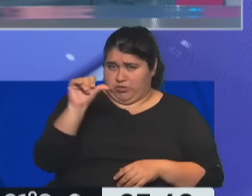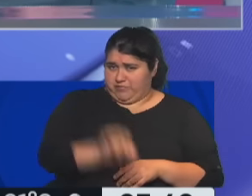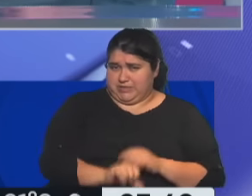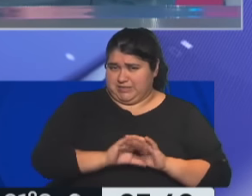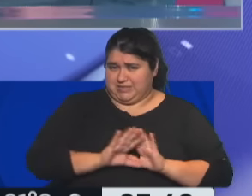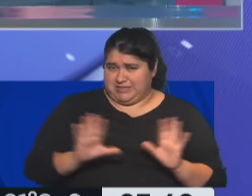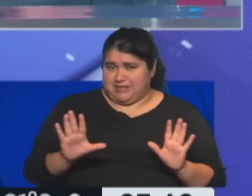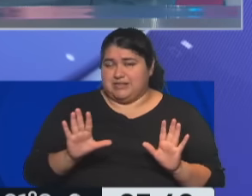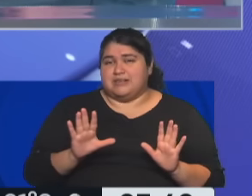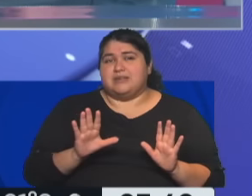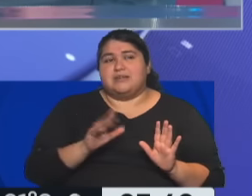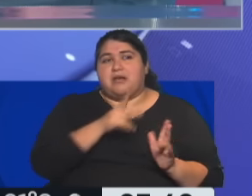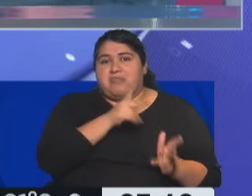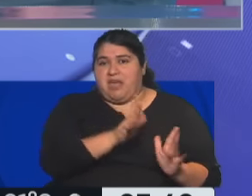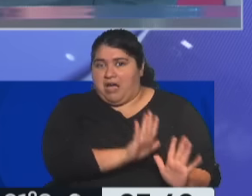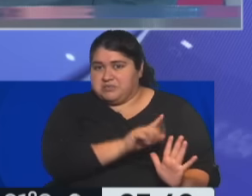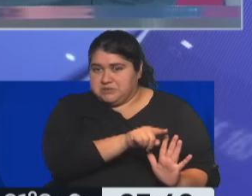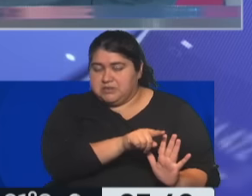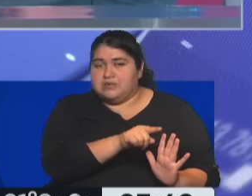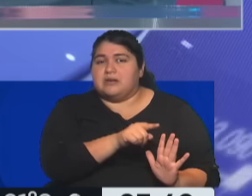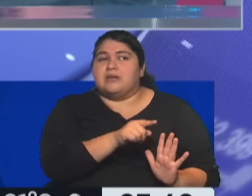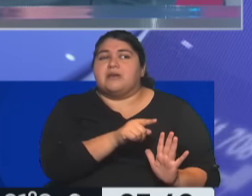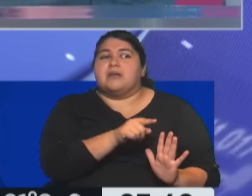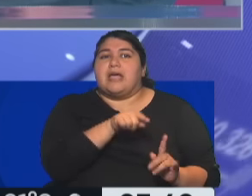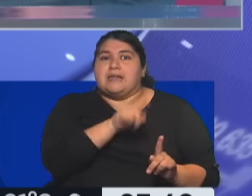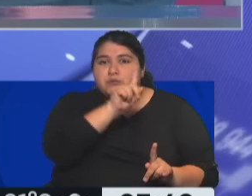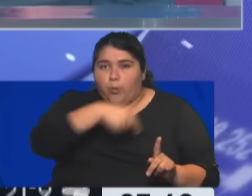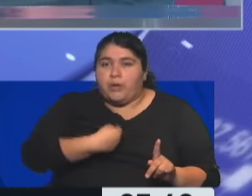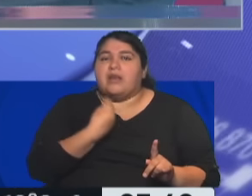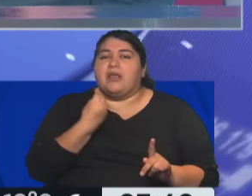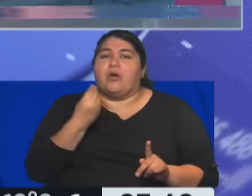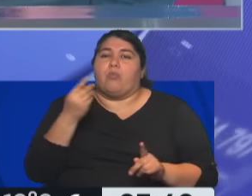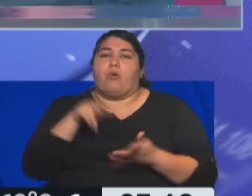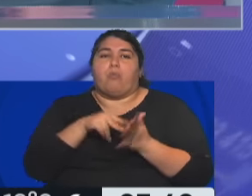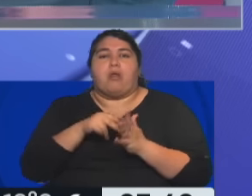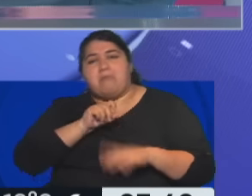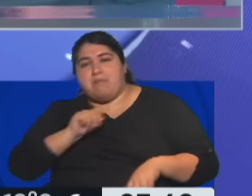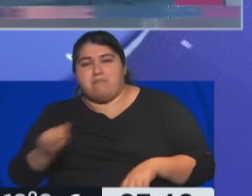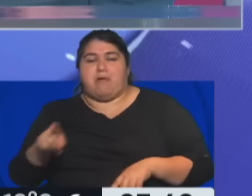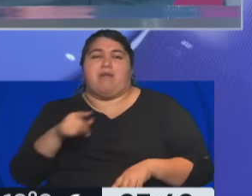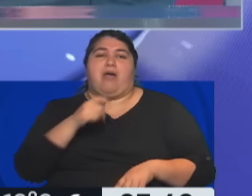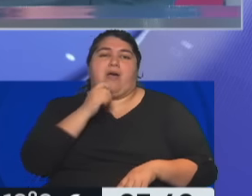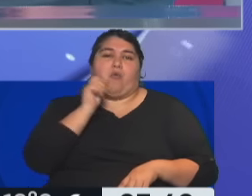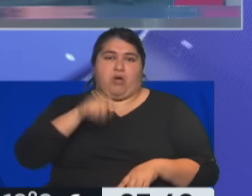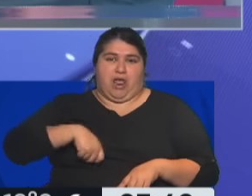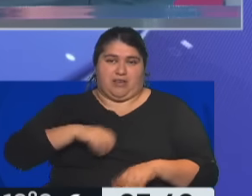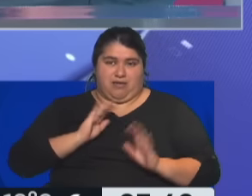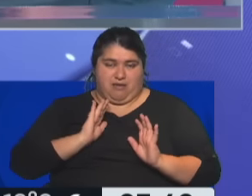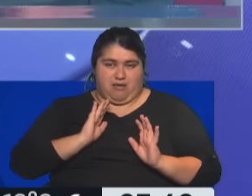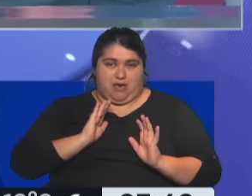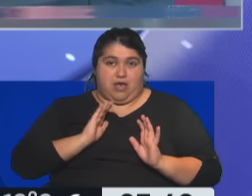Pero sí creo que eso le representa no solo un problema a Ucrania, pero representa muchos problemas a